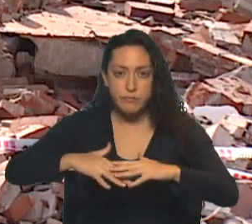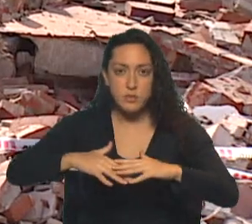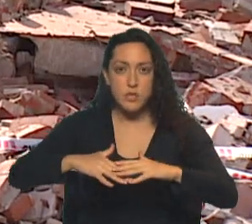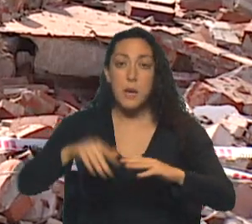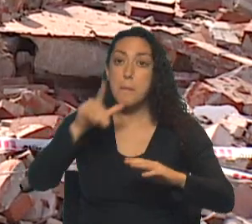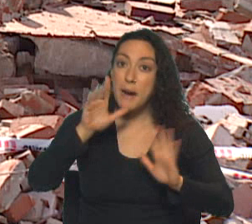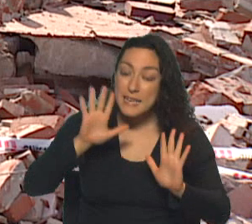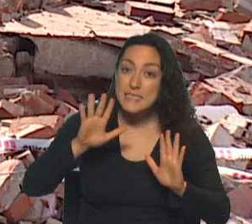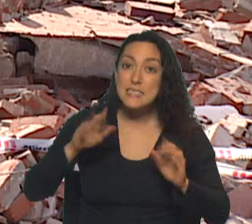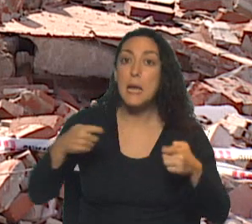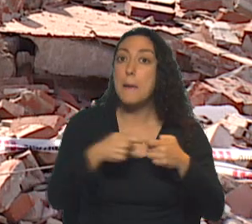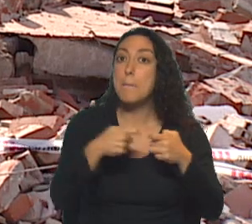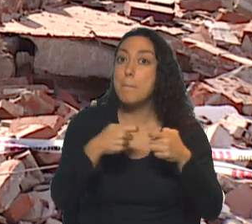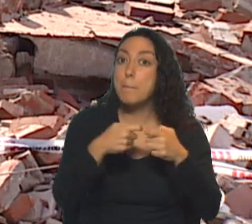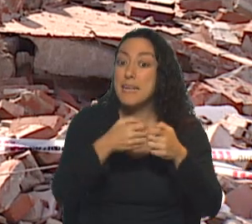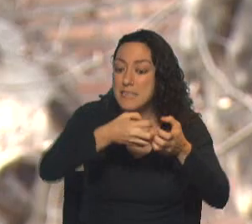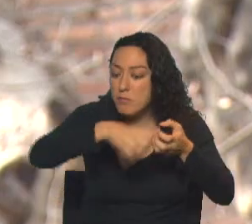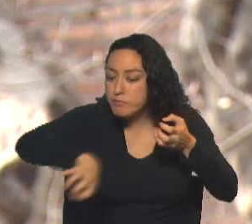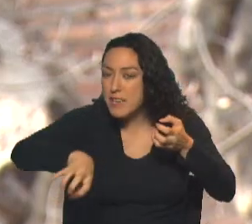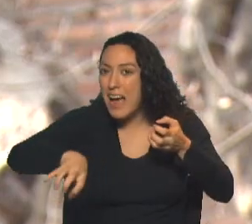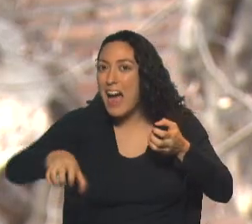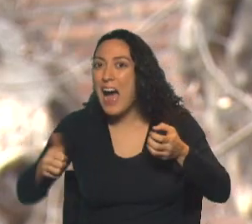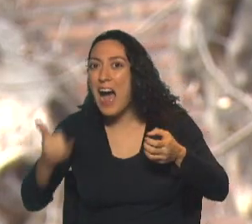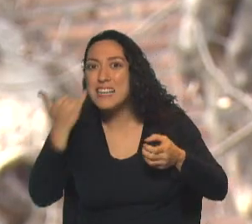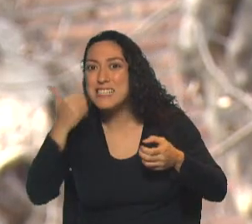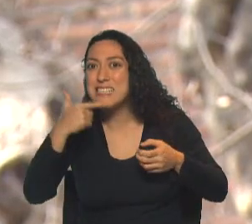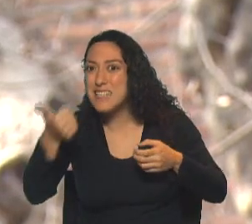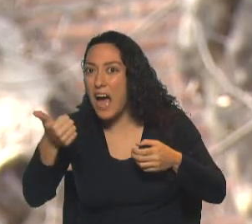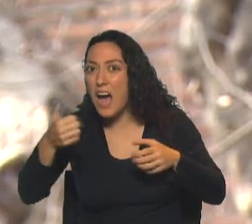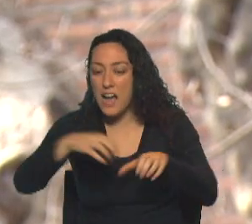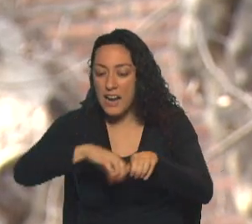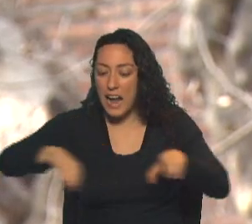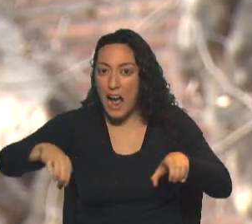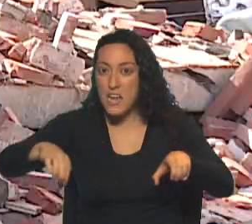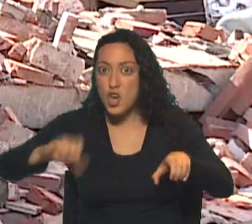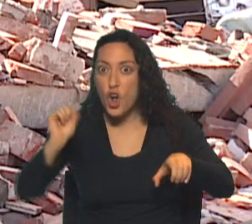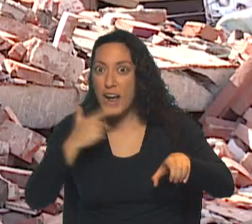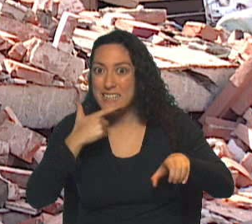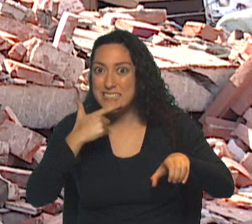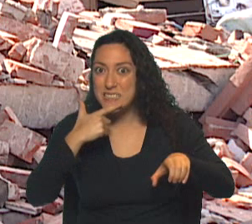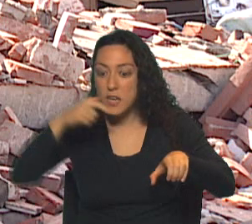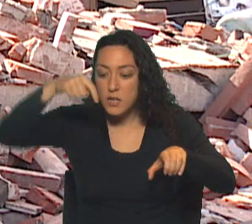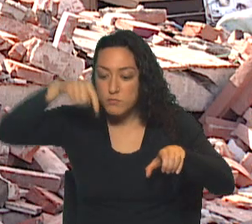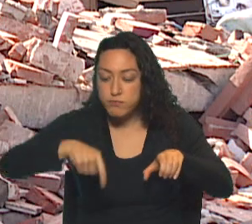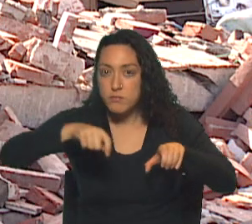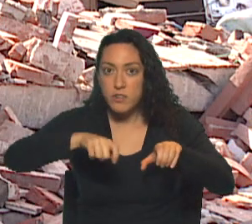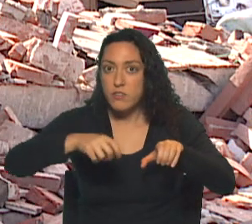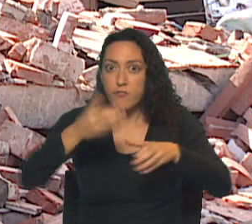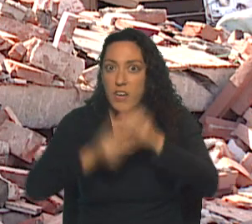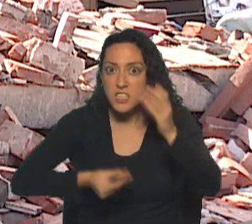de una empresa tercerizada de AISA perforaron un caño de gas mientras realizaban trabajos en la red de agua de la